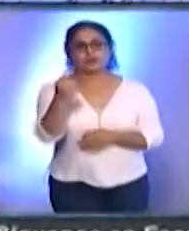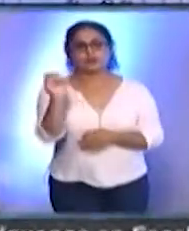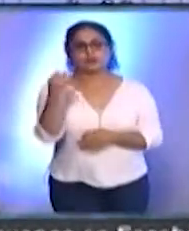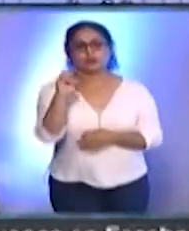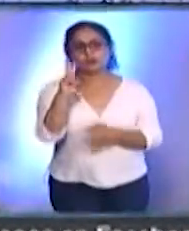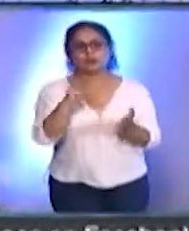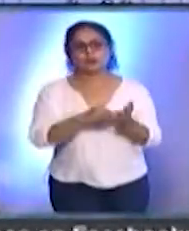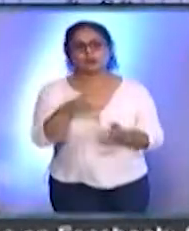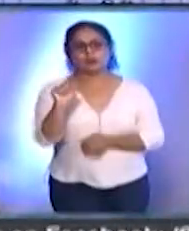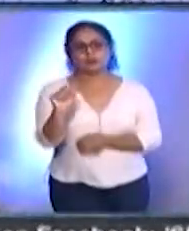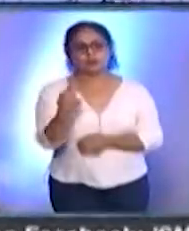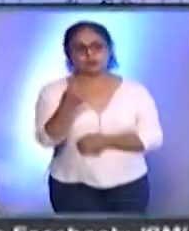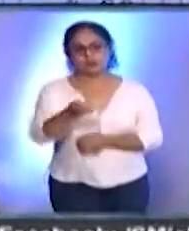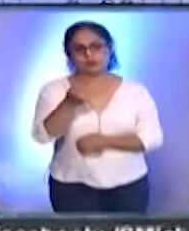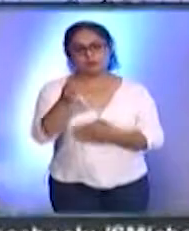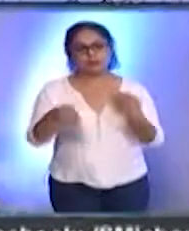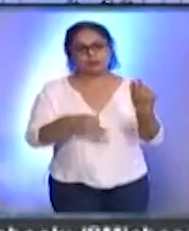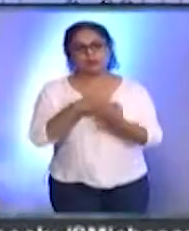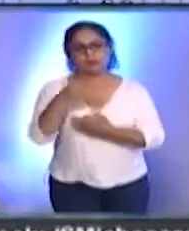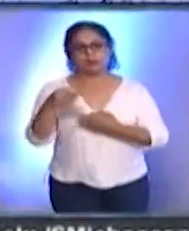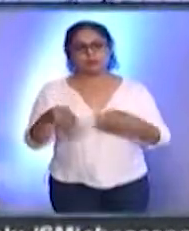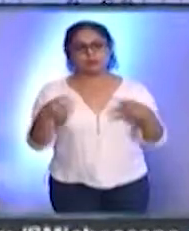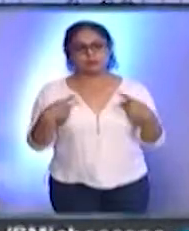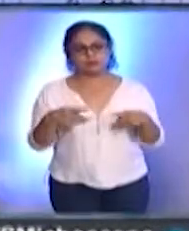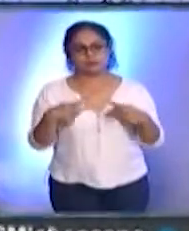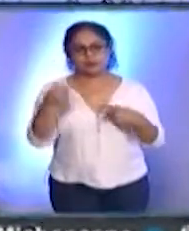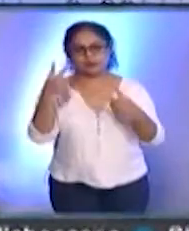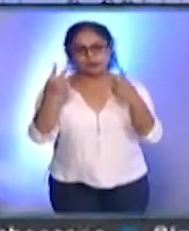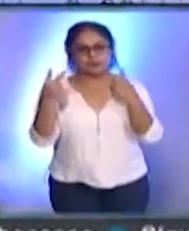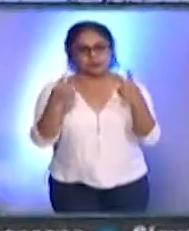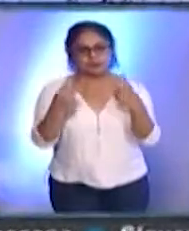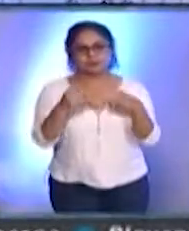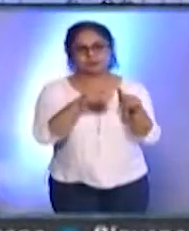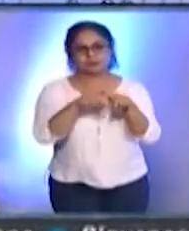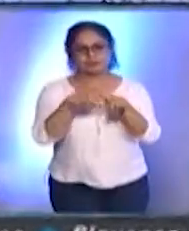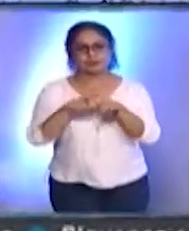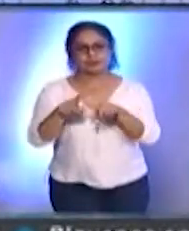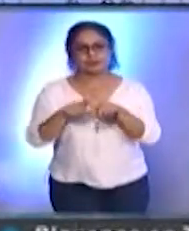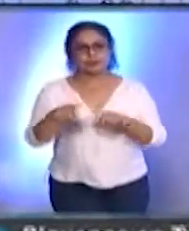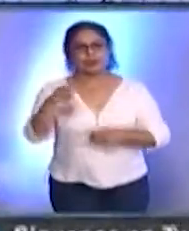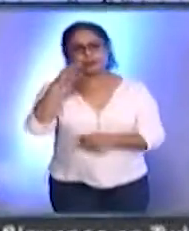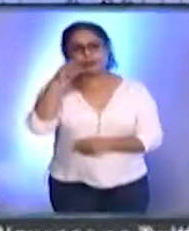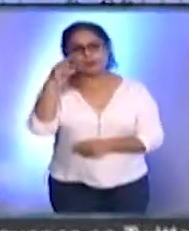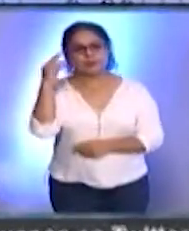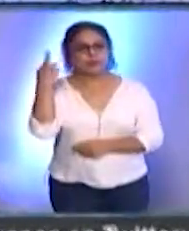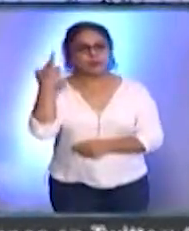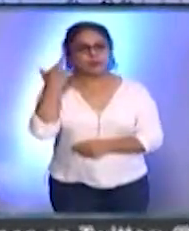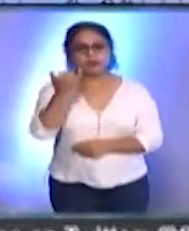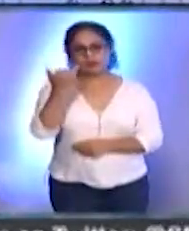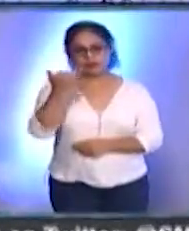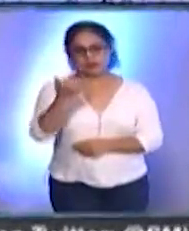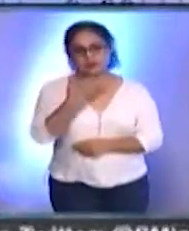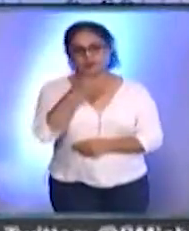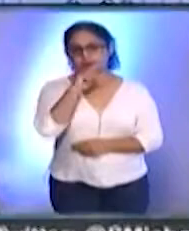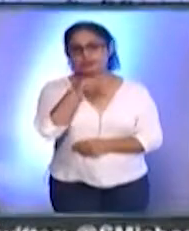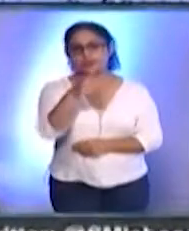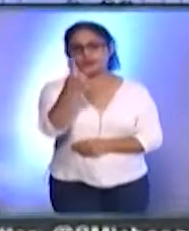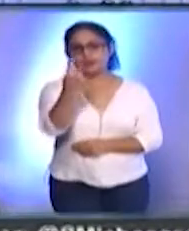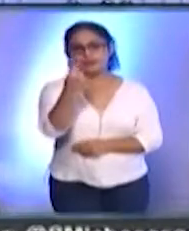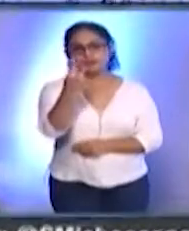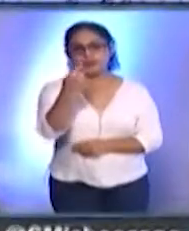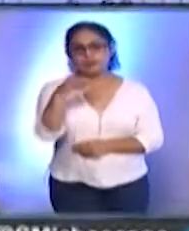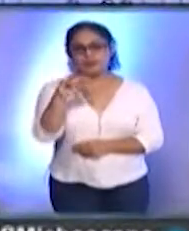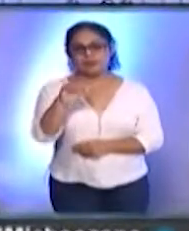2021. Saludo a usted que nos sintoniza en las diferentes señales del Sistema Michoacano de Radio y Televisión, vía Mexicanal, en los